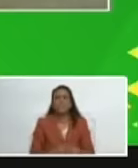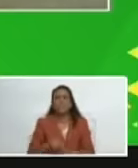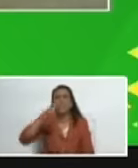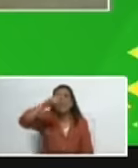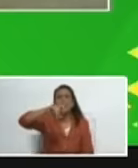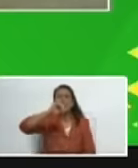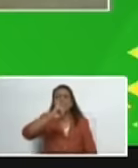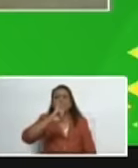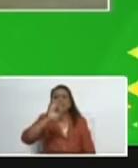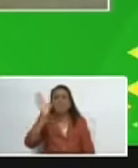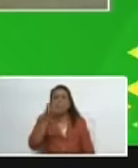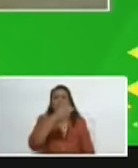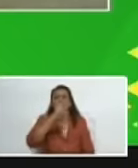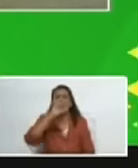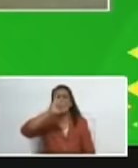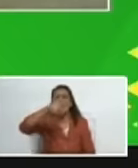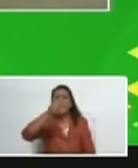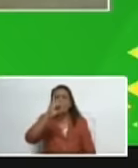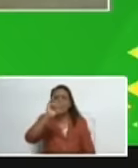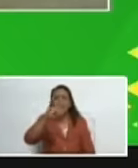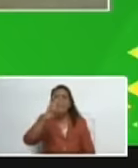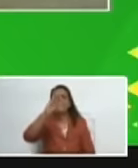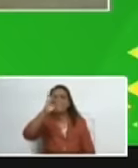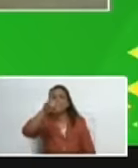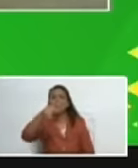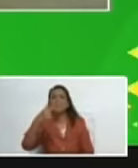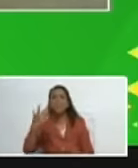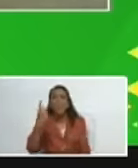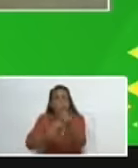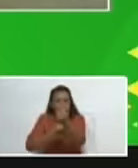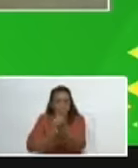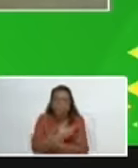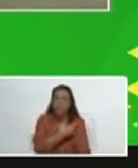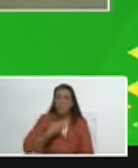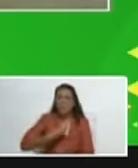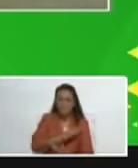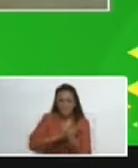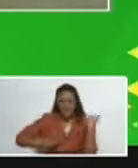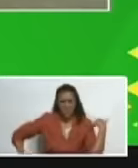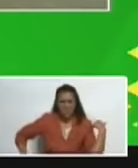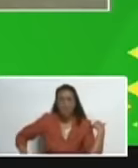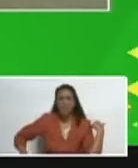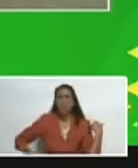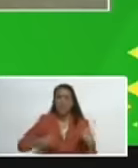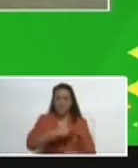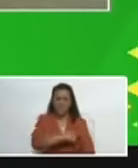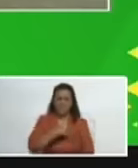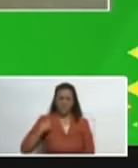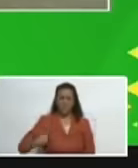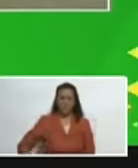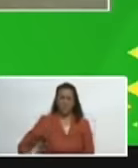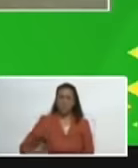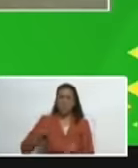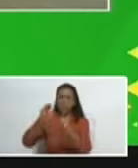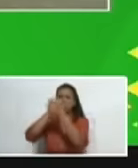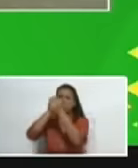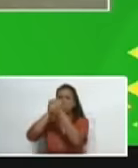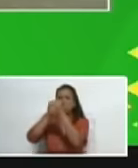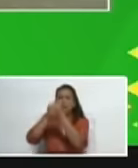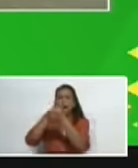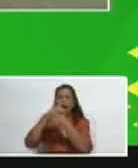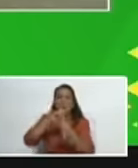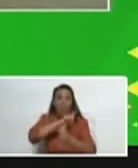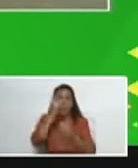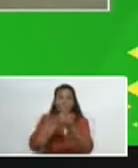hermanos. Y la China y Venezuela somos hermanos. Y nos respetamos. Es una gran potencia, pero no es